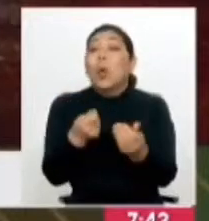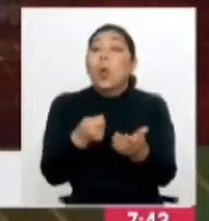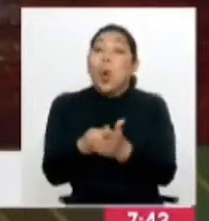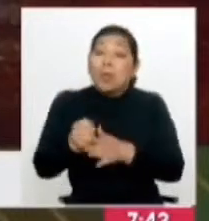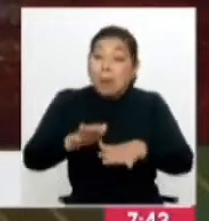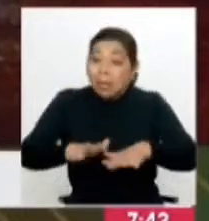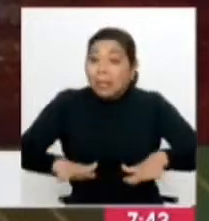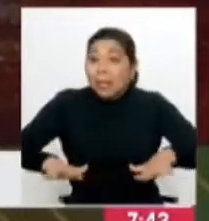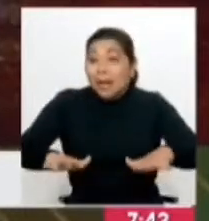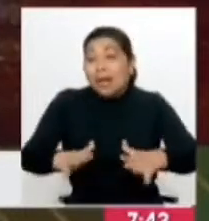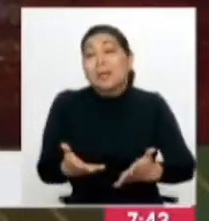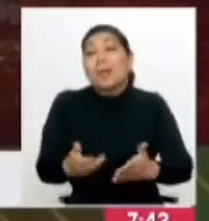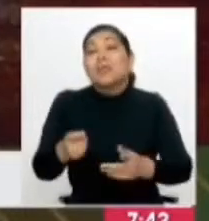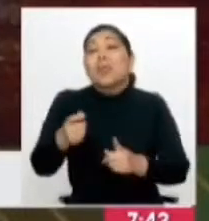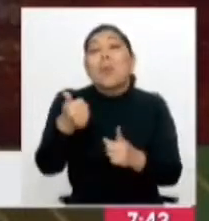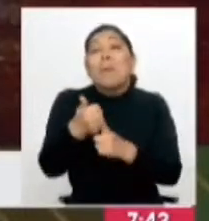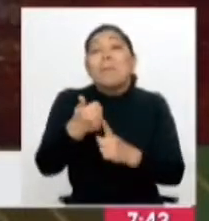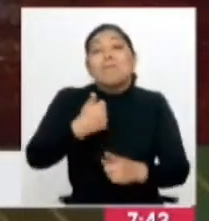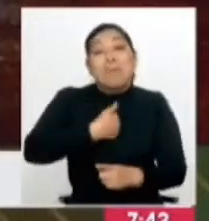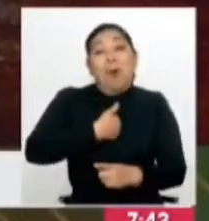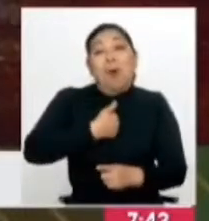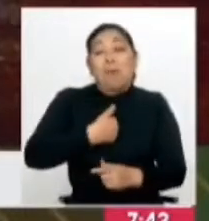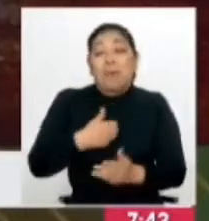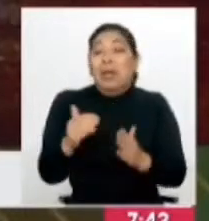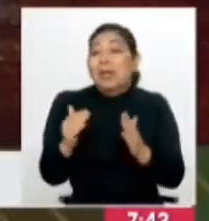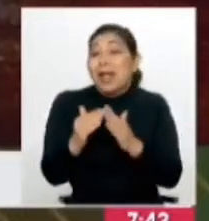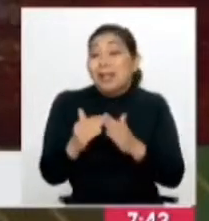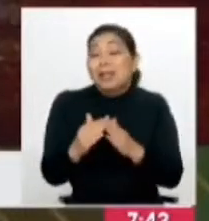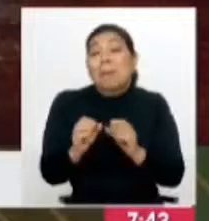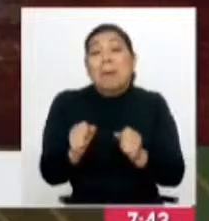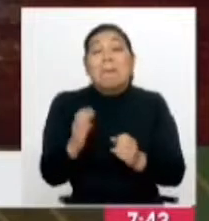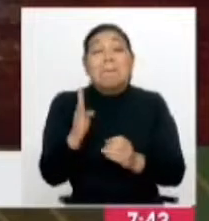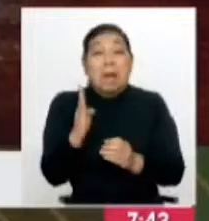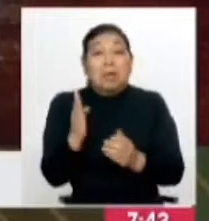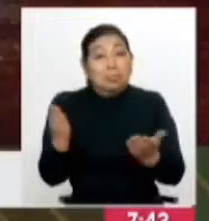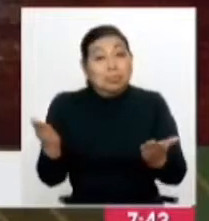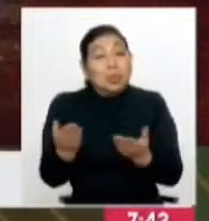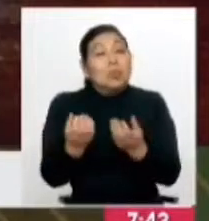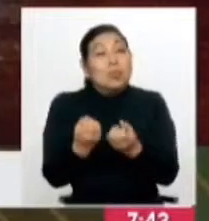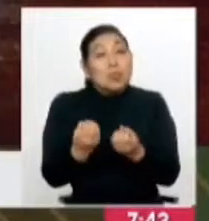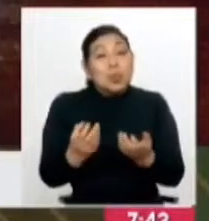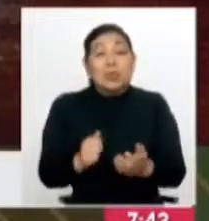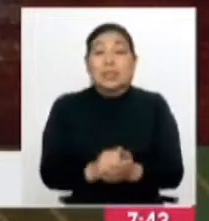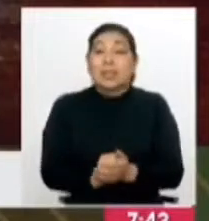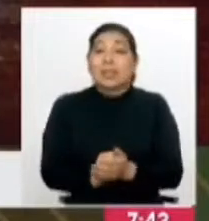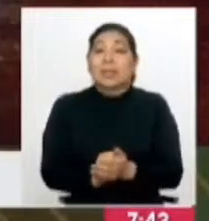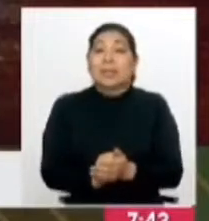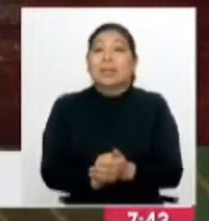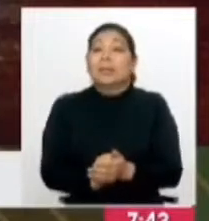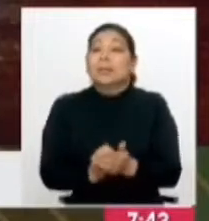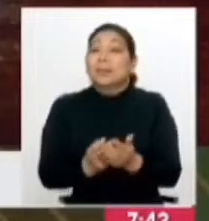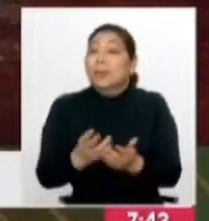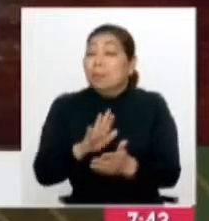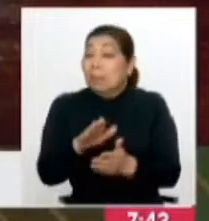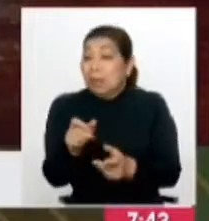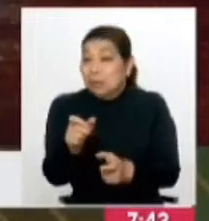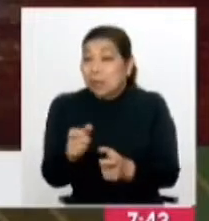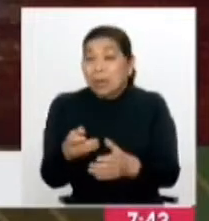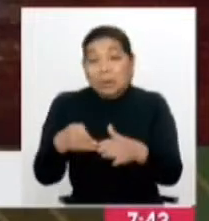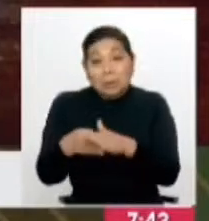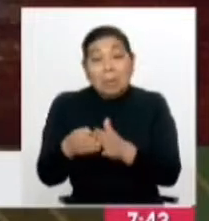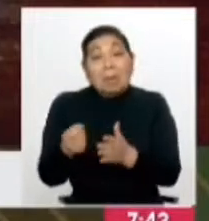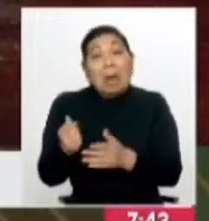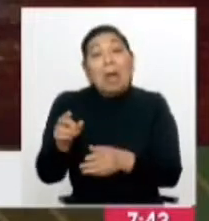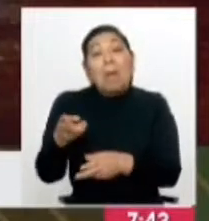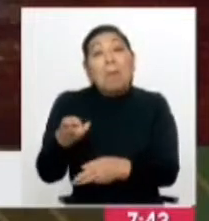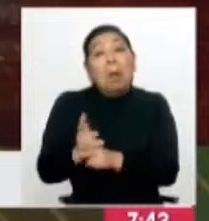terreno, construir en un terreno propio. Y es por eso que el banco viene impulsando mucho la viabilidad de que nuestros clientes accedan a